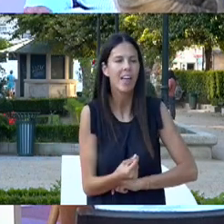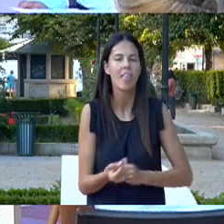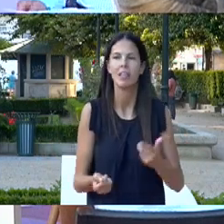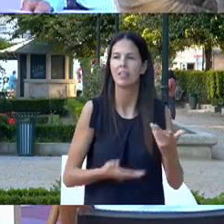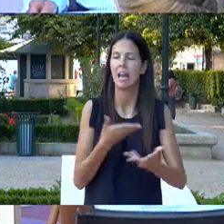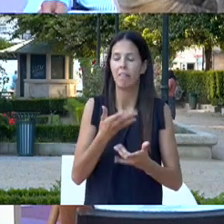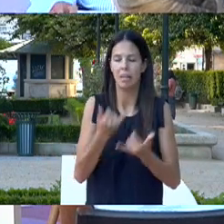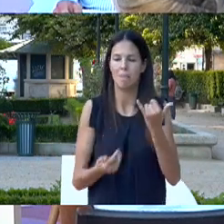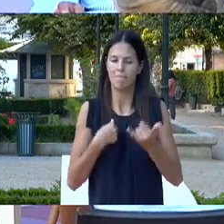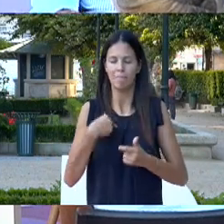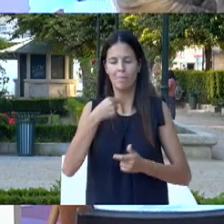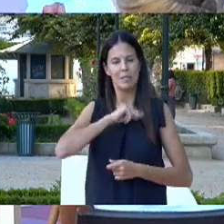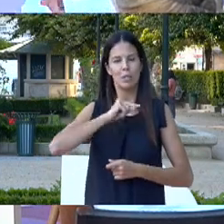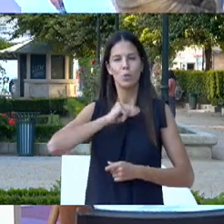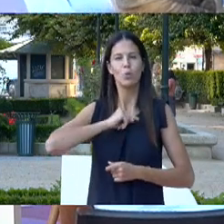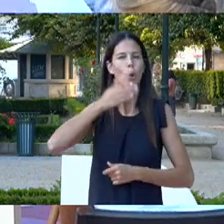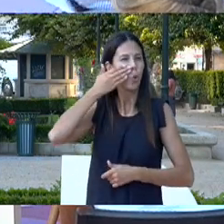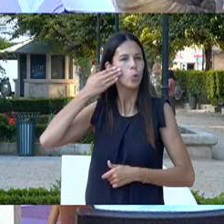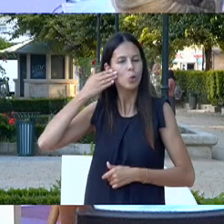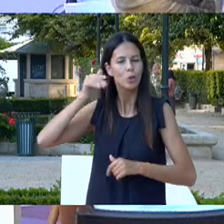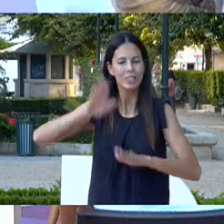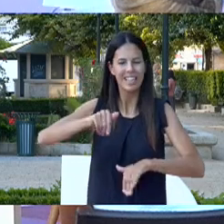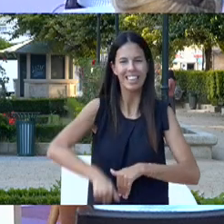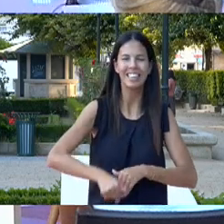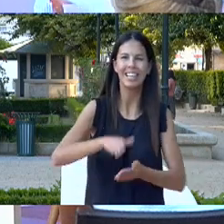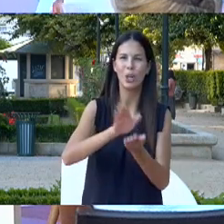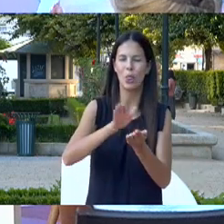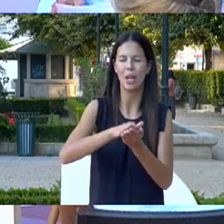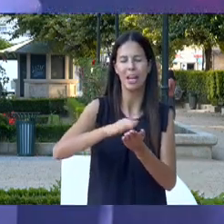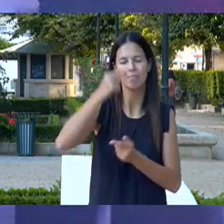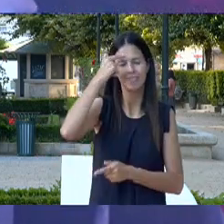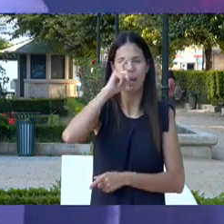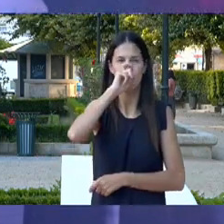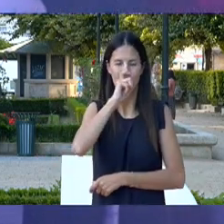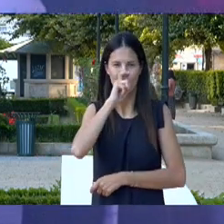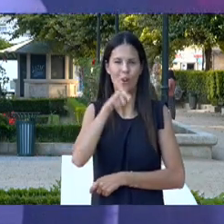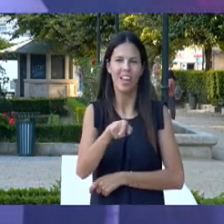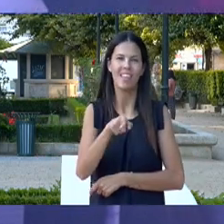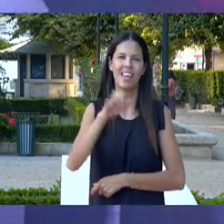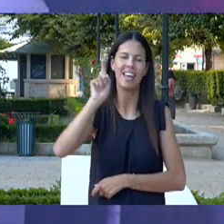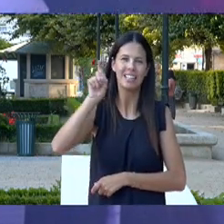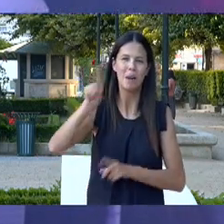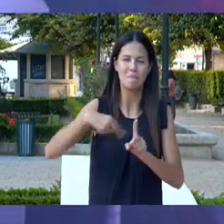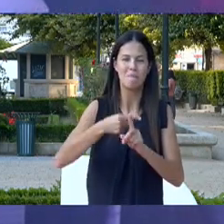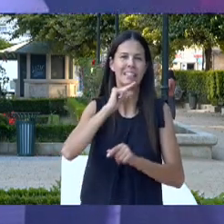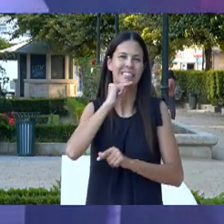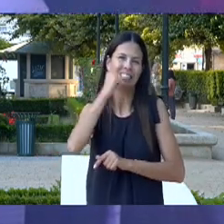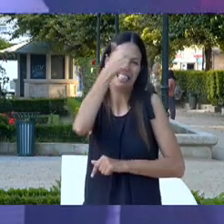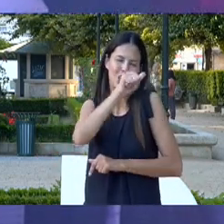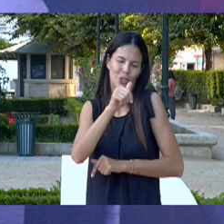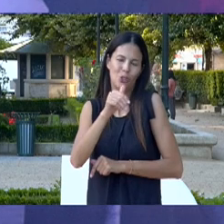é unha honra estar outra vez en Redondela facendo memoria de Ernestina e ademais co seu neto, que se coincidín máis veces,